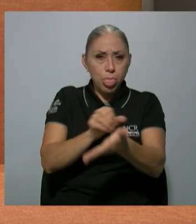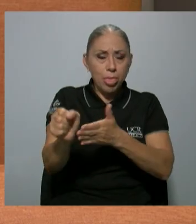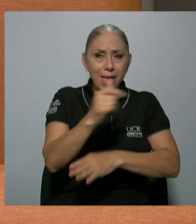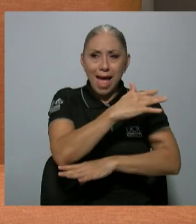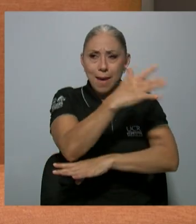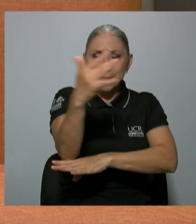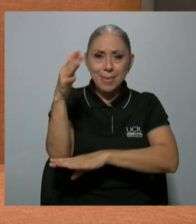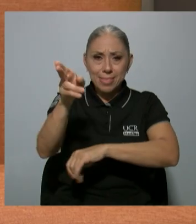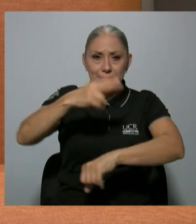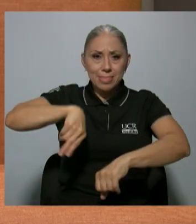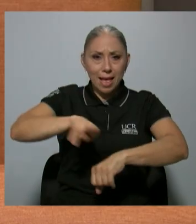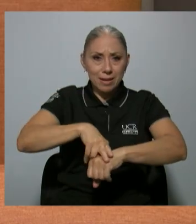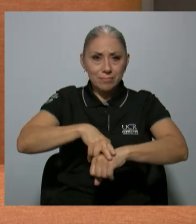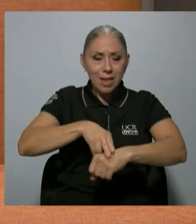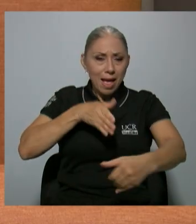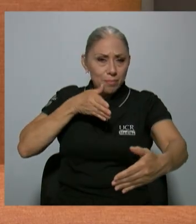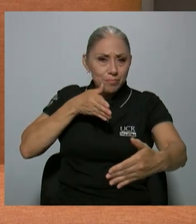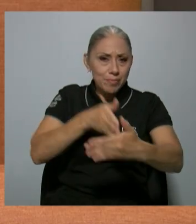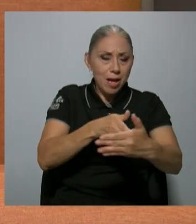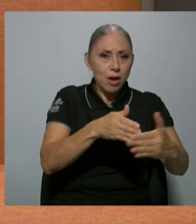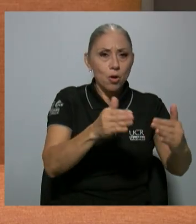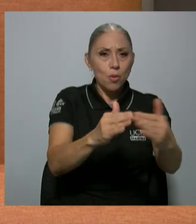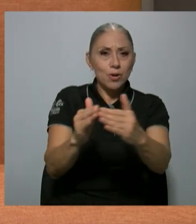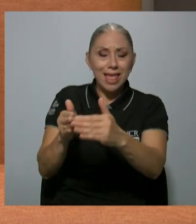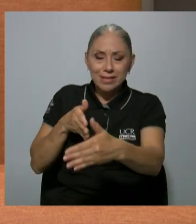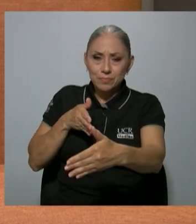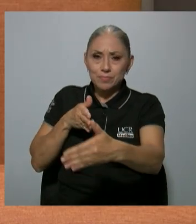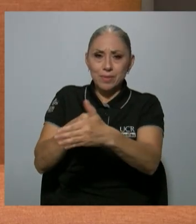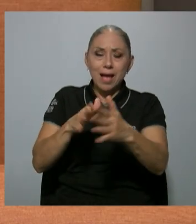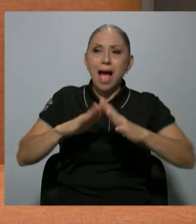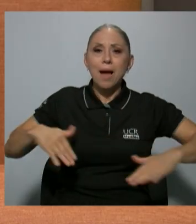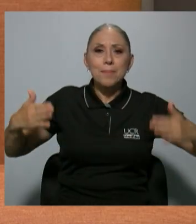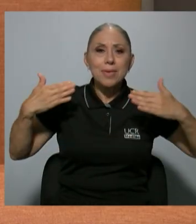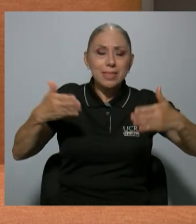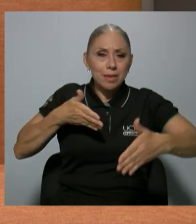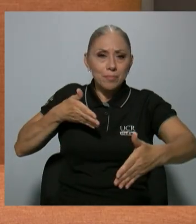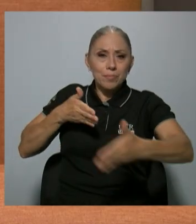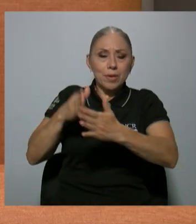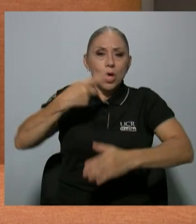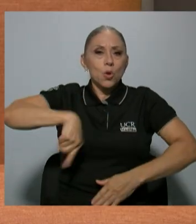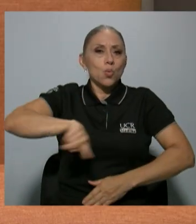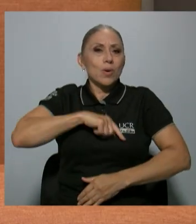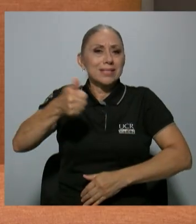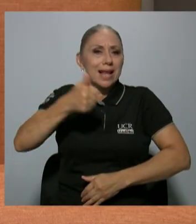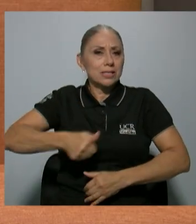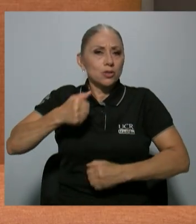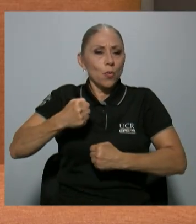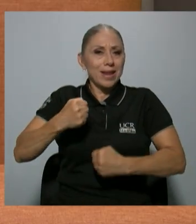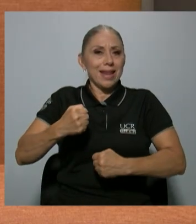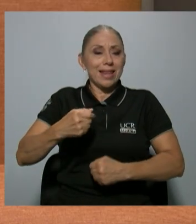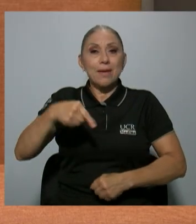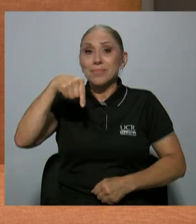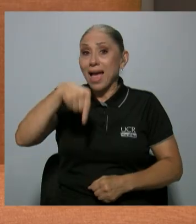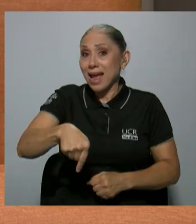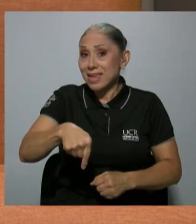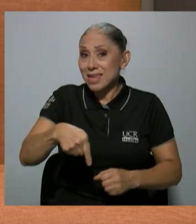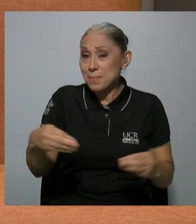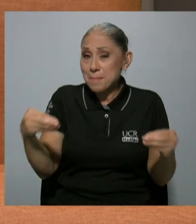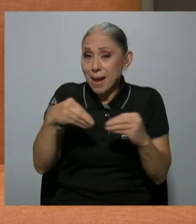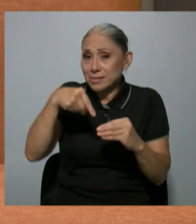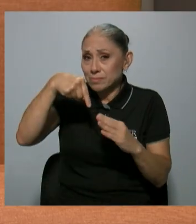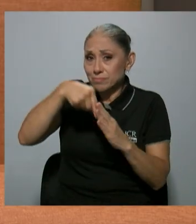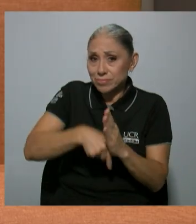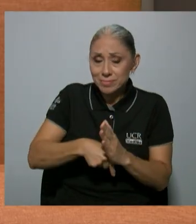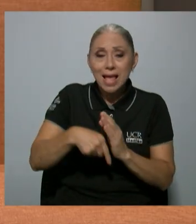las comunidades, al ambiente, a nuestra soberanía. Yo creo que aquí la discusión va más allá de eso. Estamos viendo la